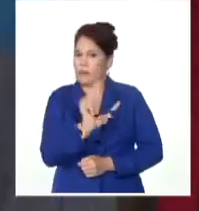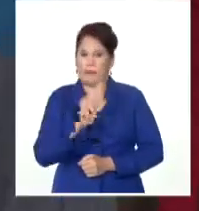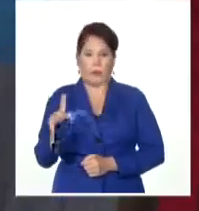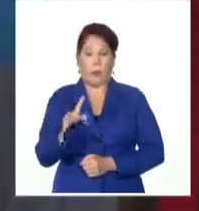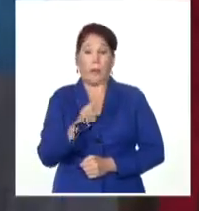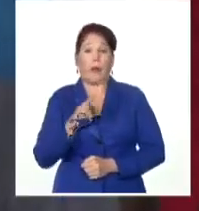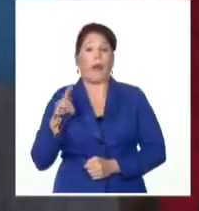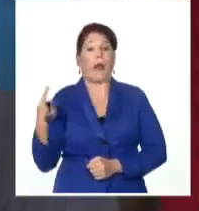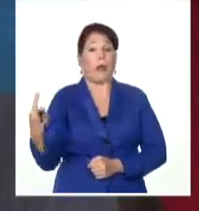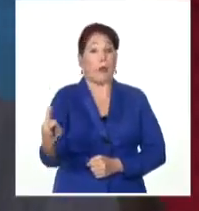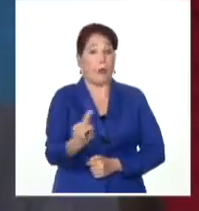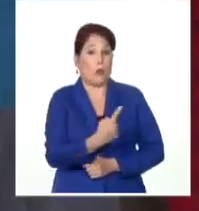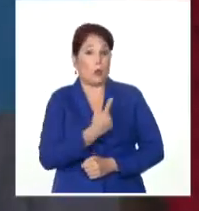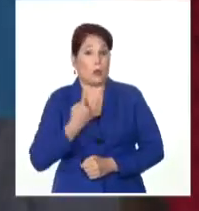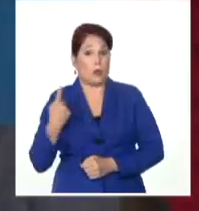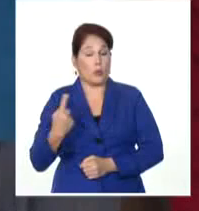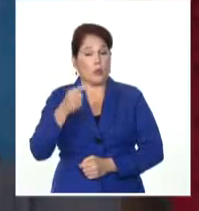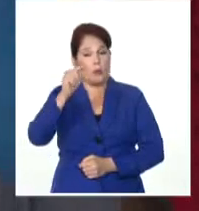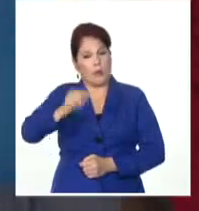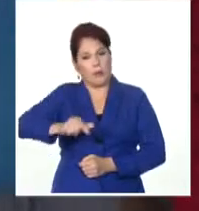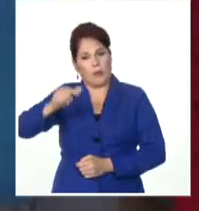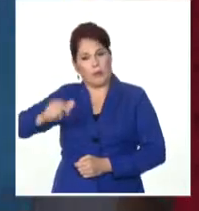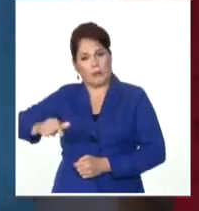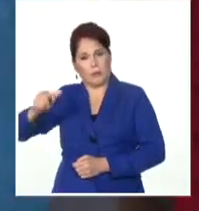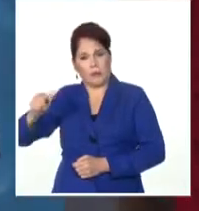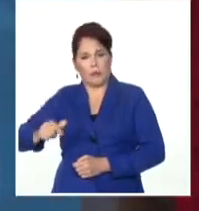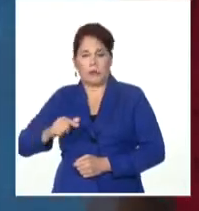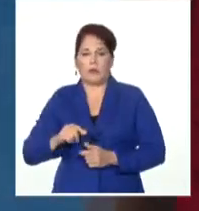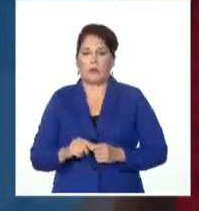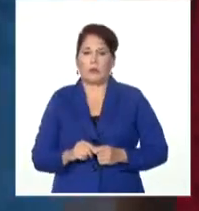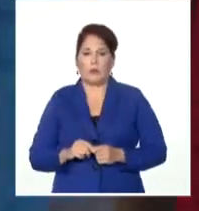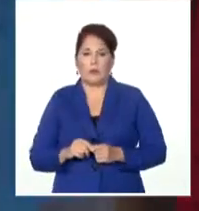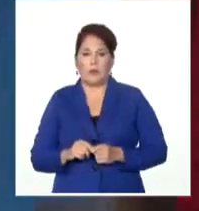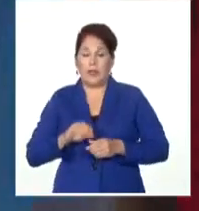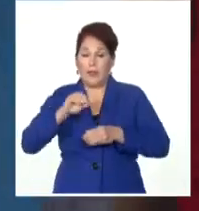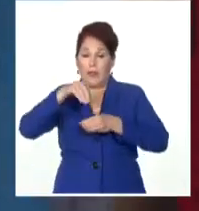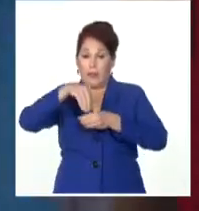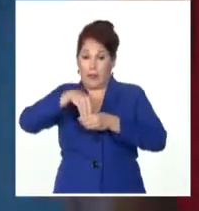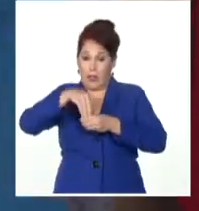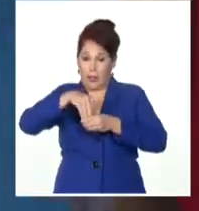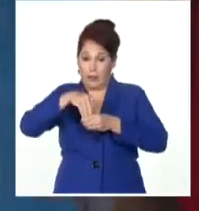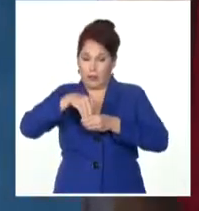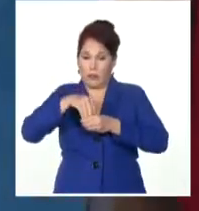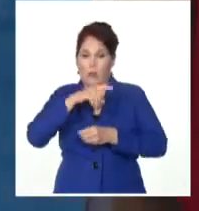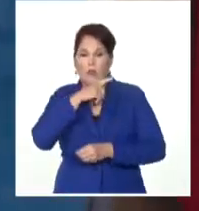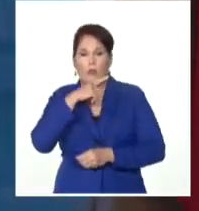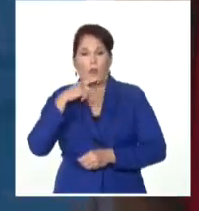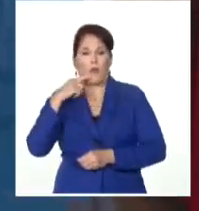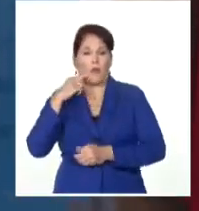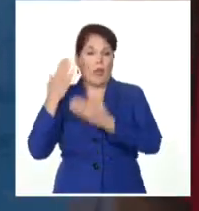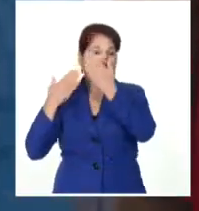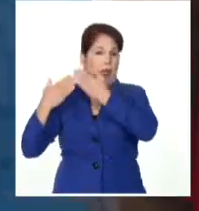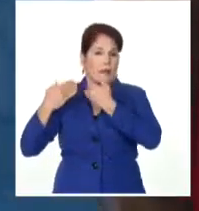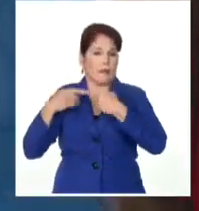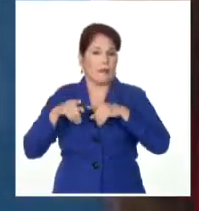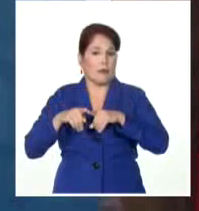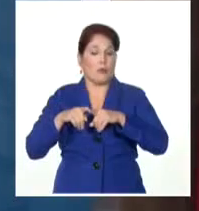también para muchas ex repúblicas soviéticas, repúblicas de la antigua Unión